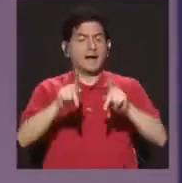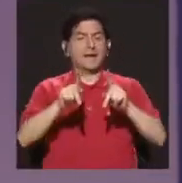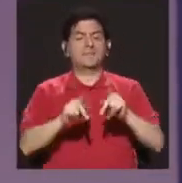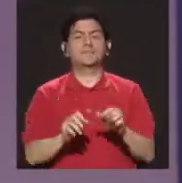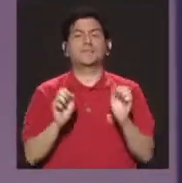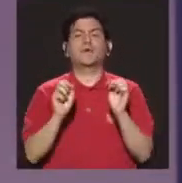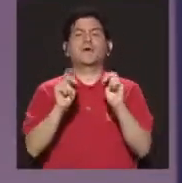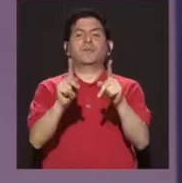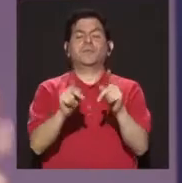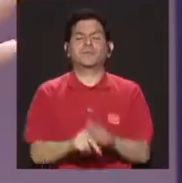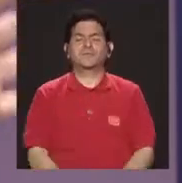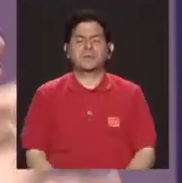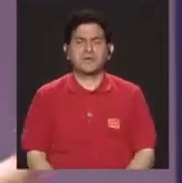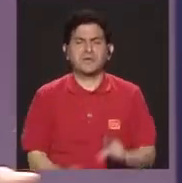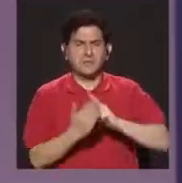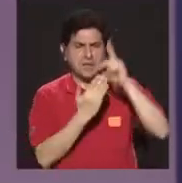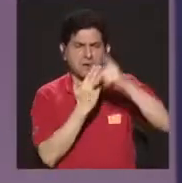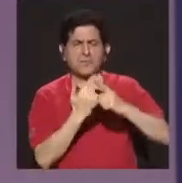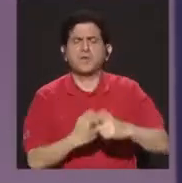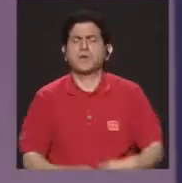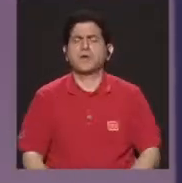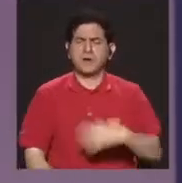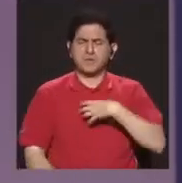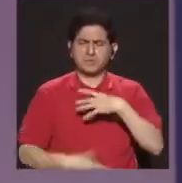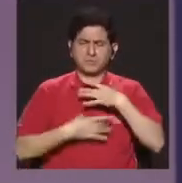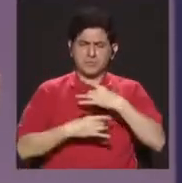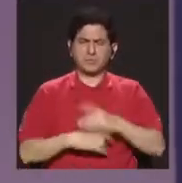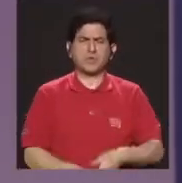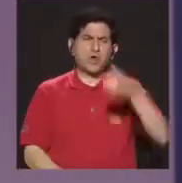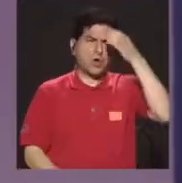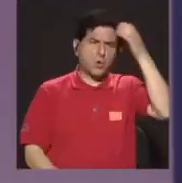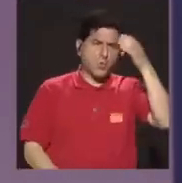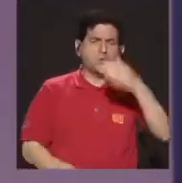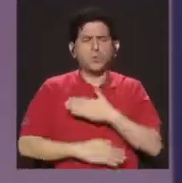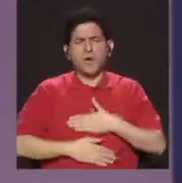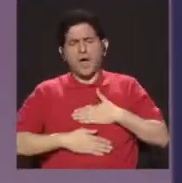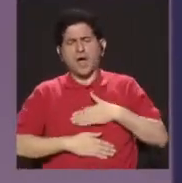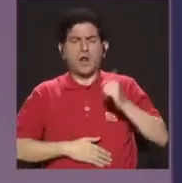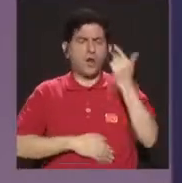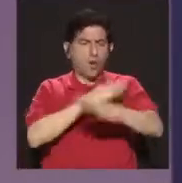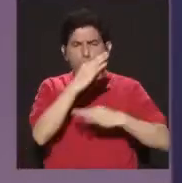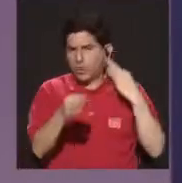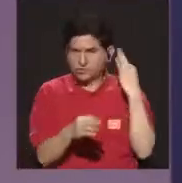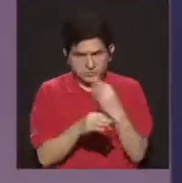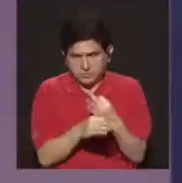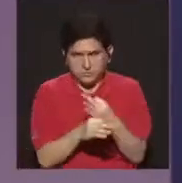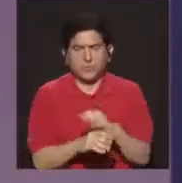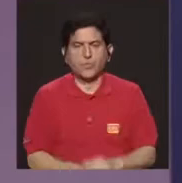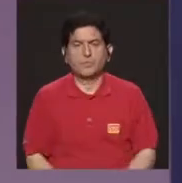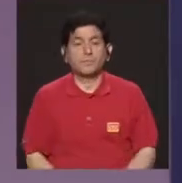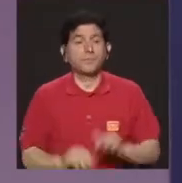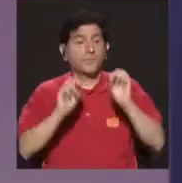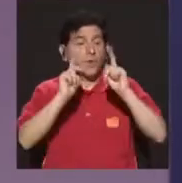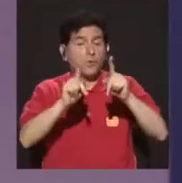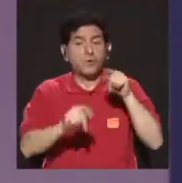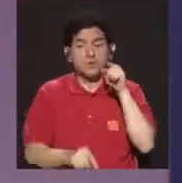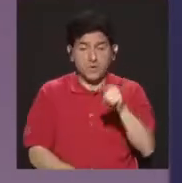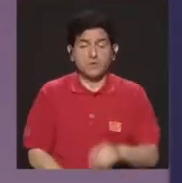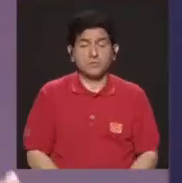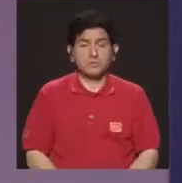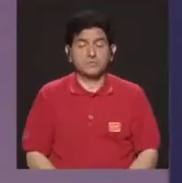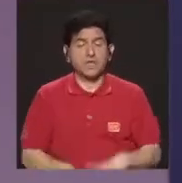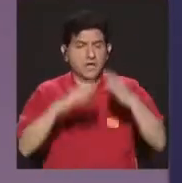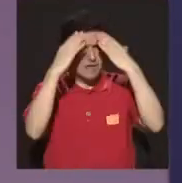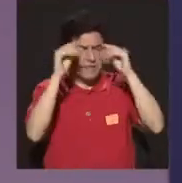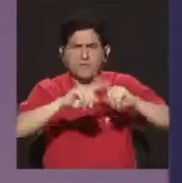conocer programas de su interés tanto cultural entretenimiento u otro tipo de espacios entonces te permite formarte de maneras distintas